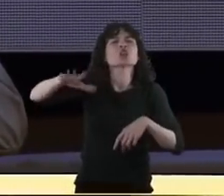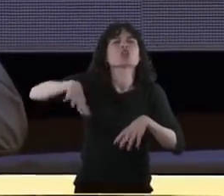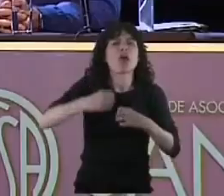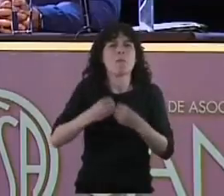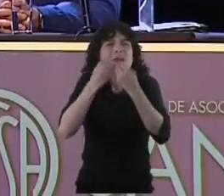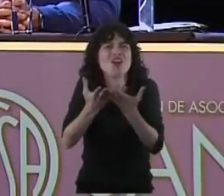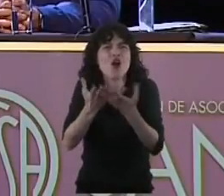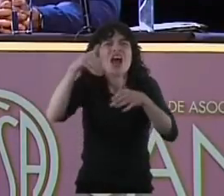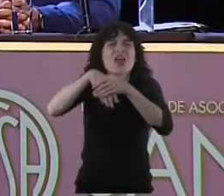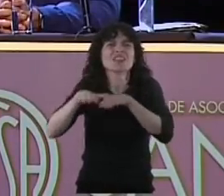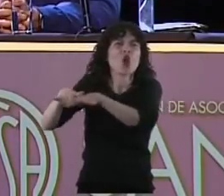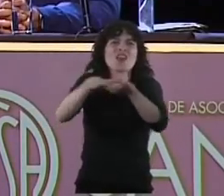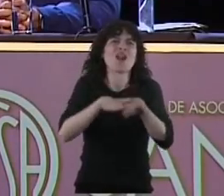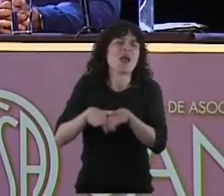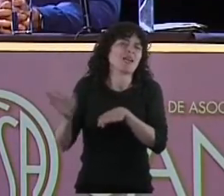justa.